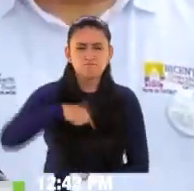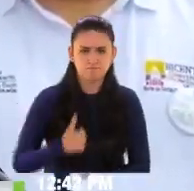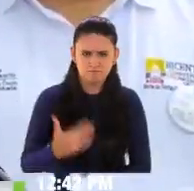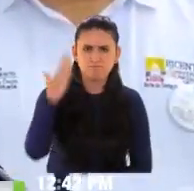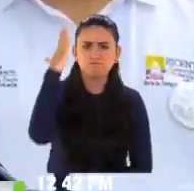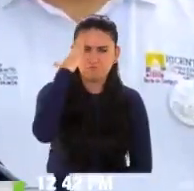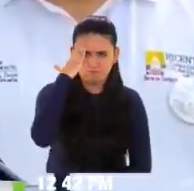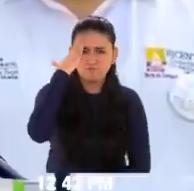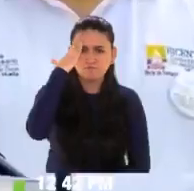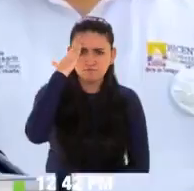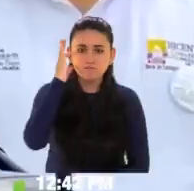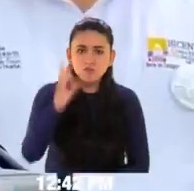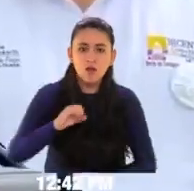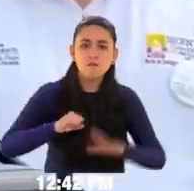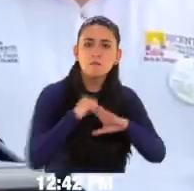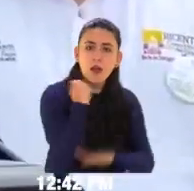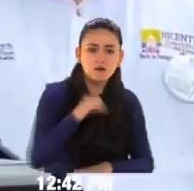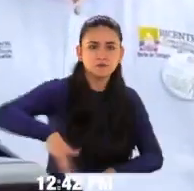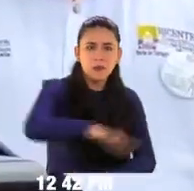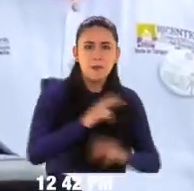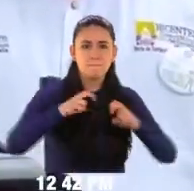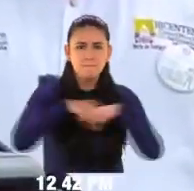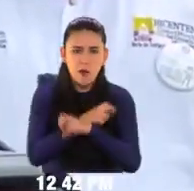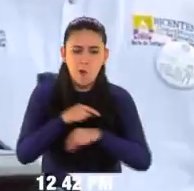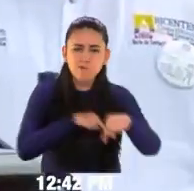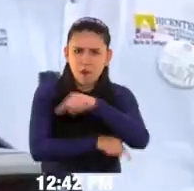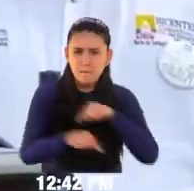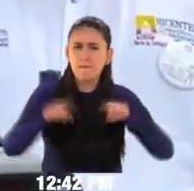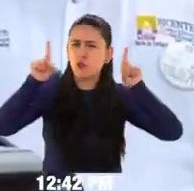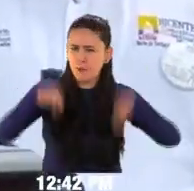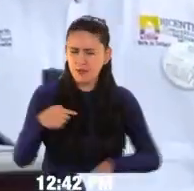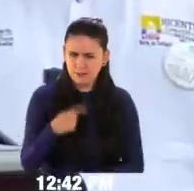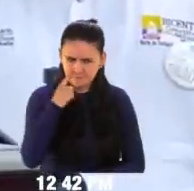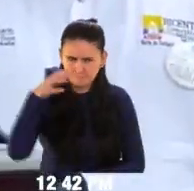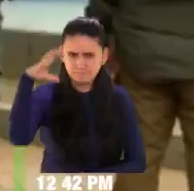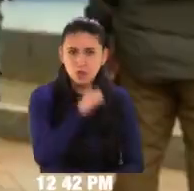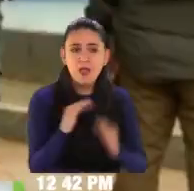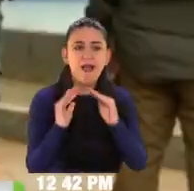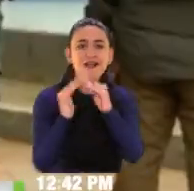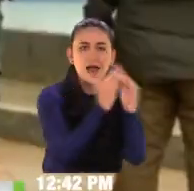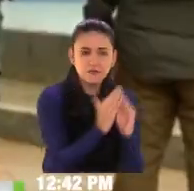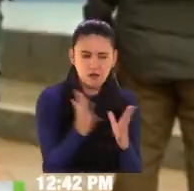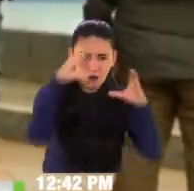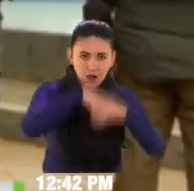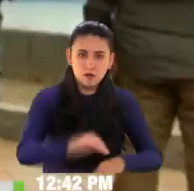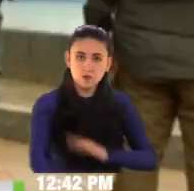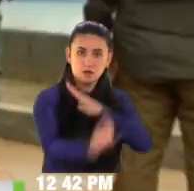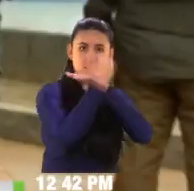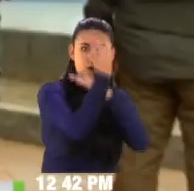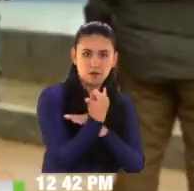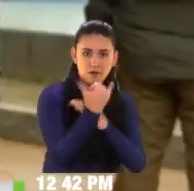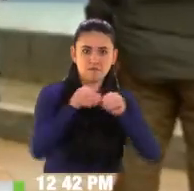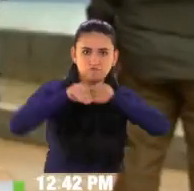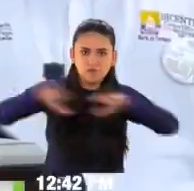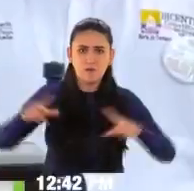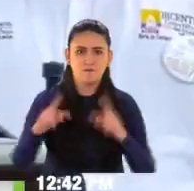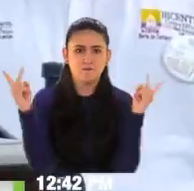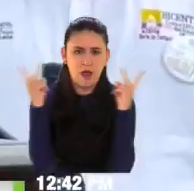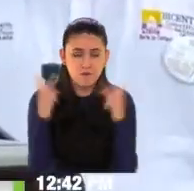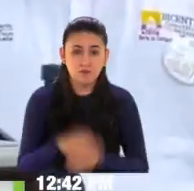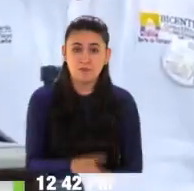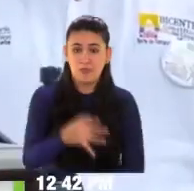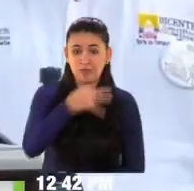zona fronteriza. Son bandas dedicadas a explotar laboral y sexualmente a menores, un tema al que el Instituto Nacional de Bienestar Familiar ya